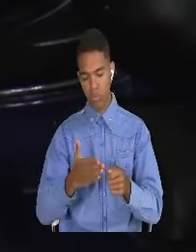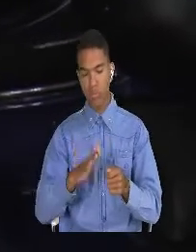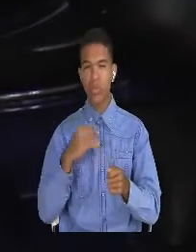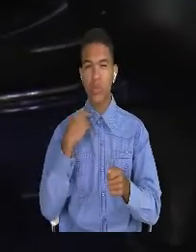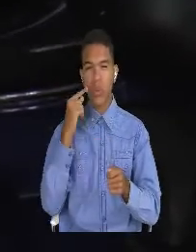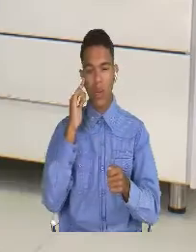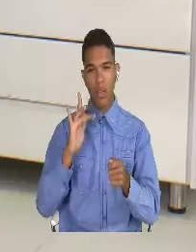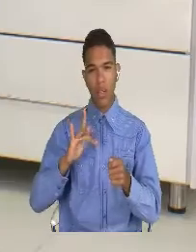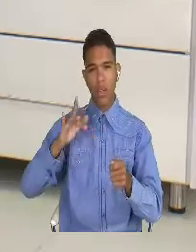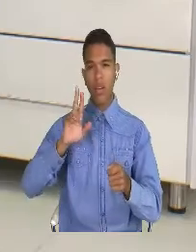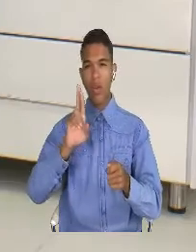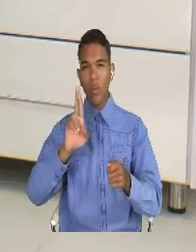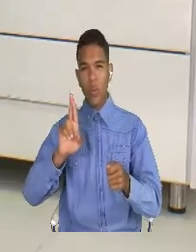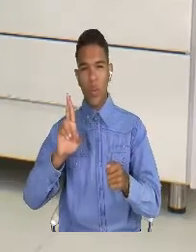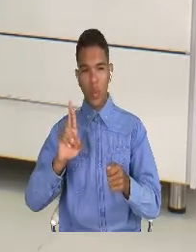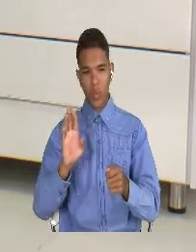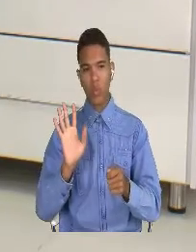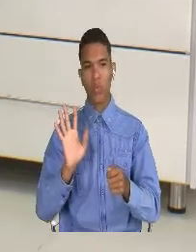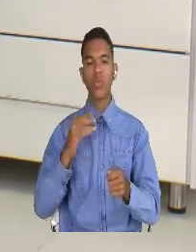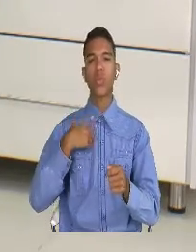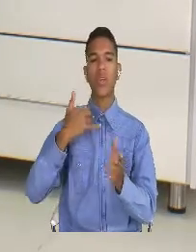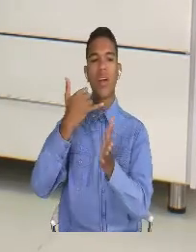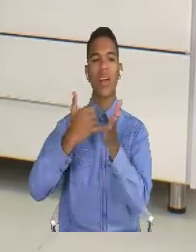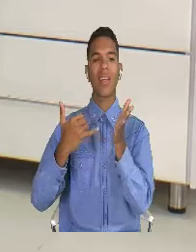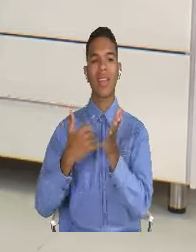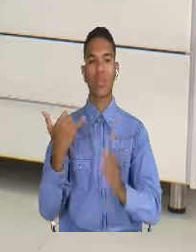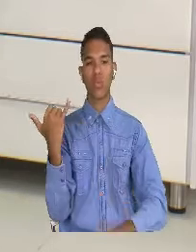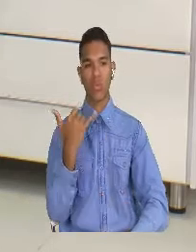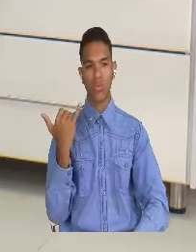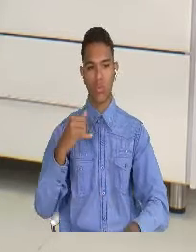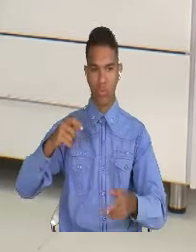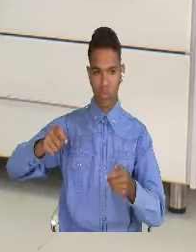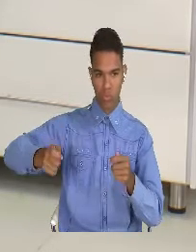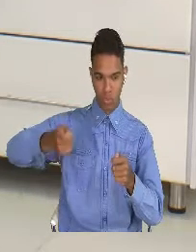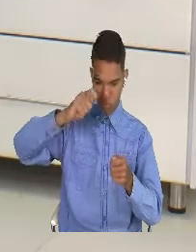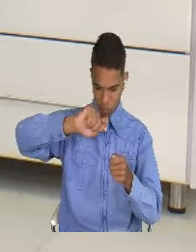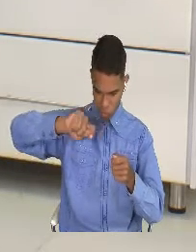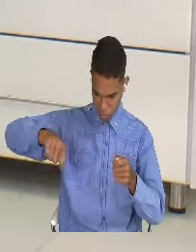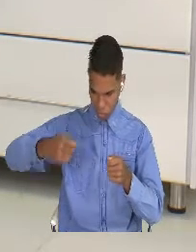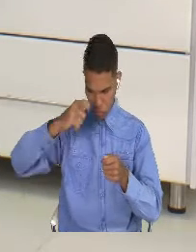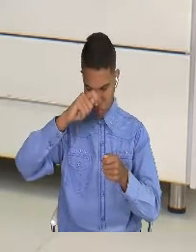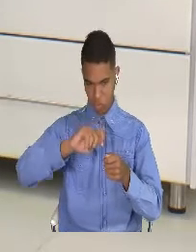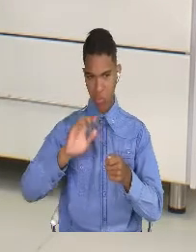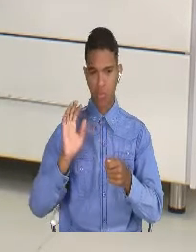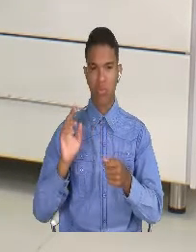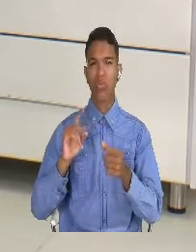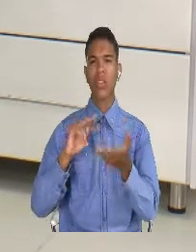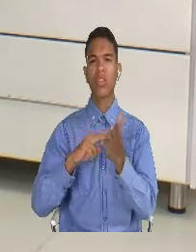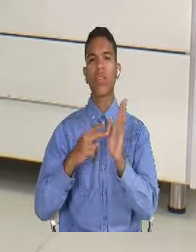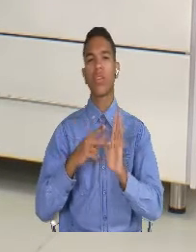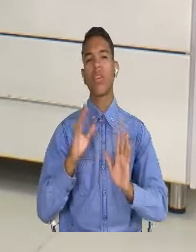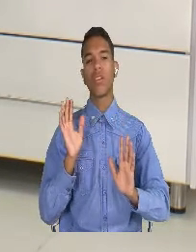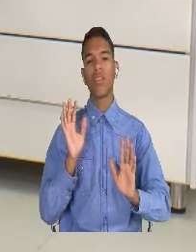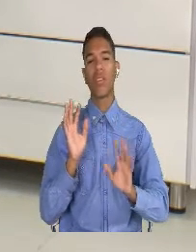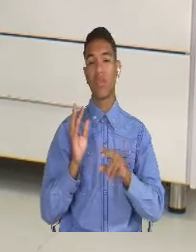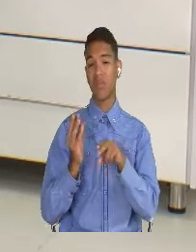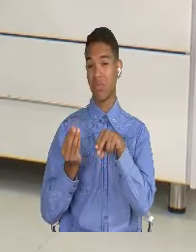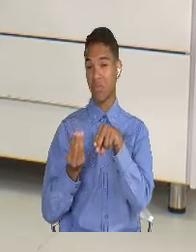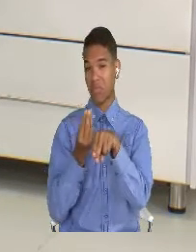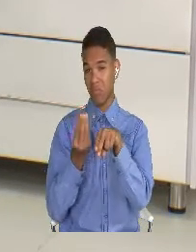nuestro queso azul. La idea de agregar nuestro queso azul, pues normalmente muy pocas veces